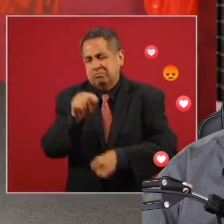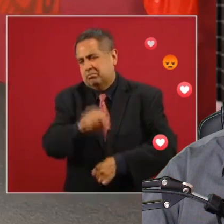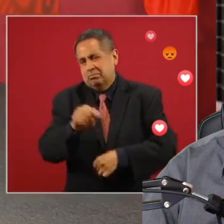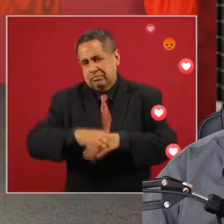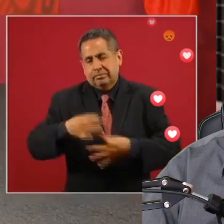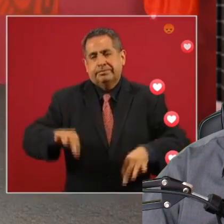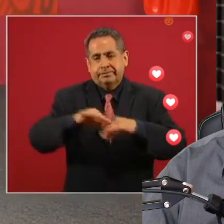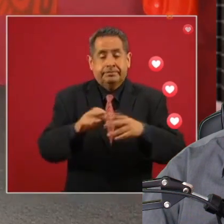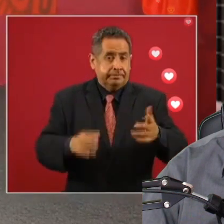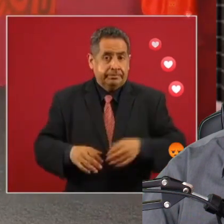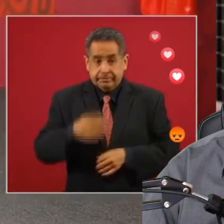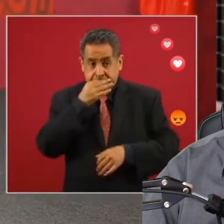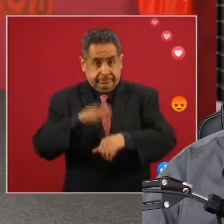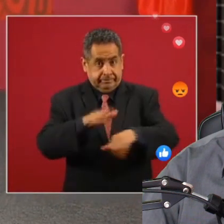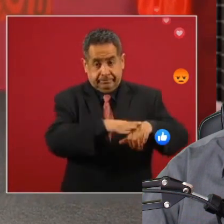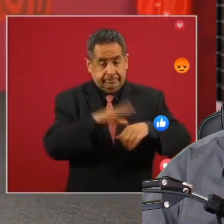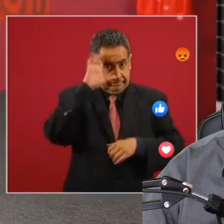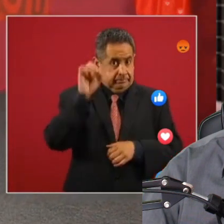Entonces, decirle a la gente, porque